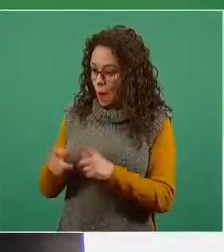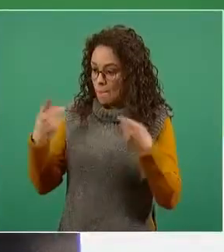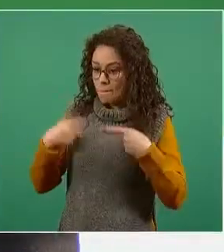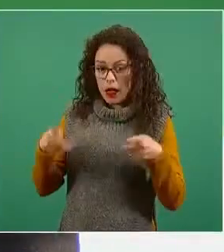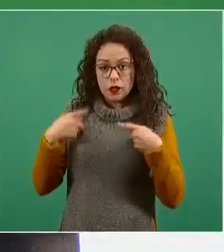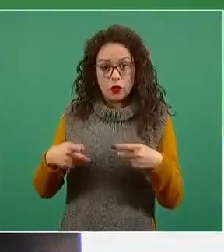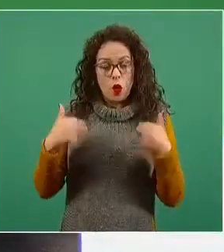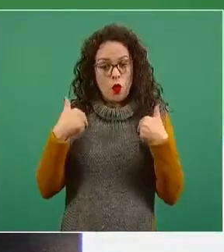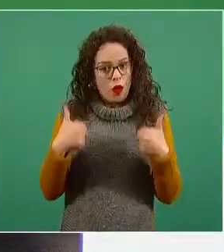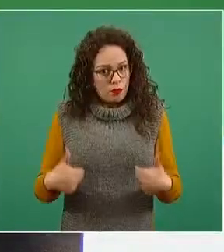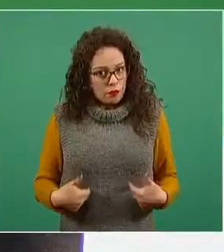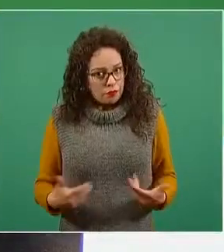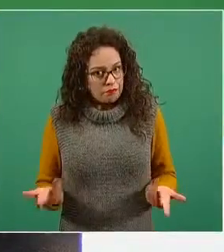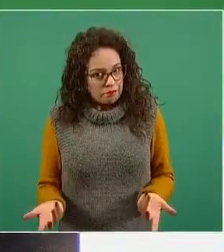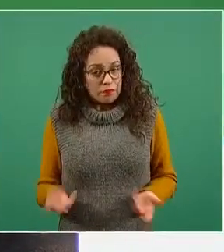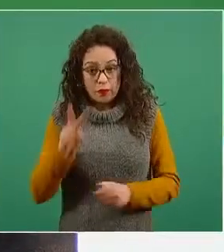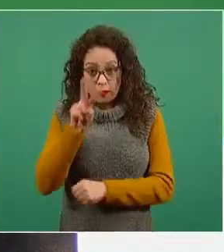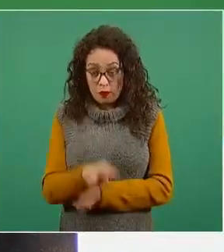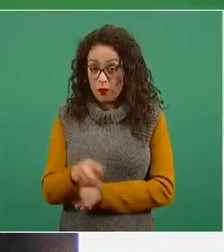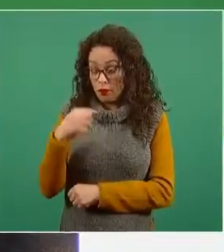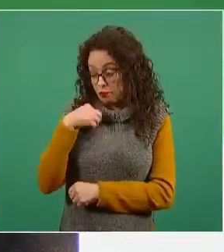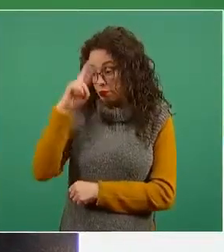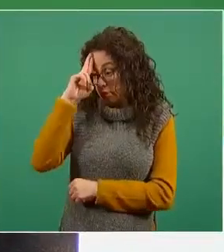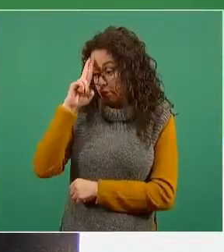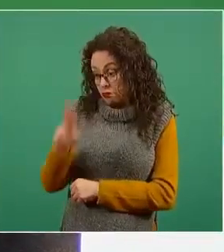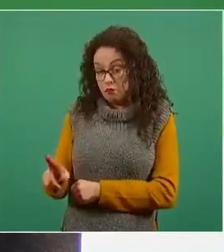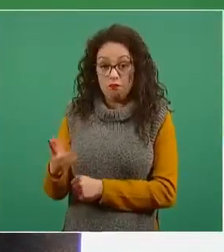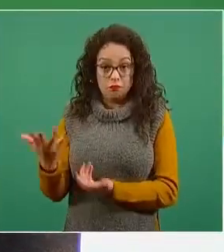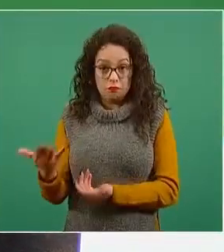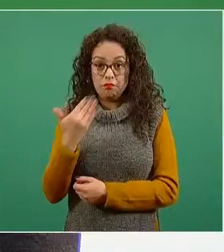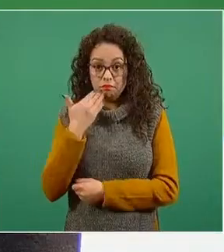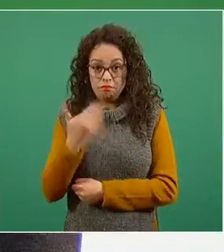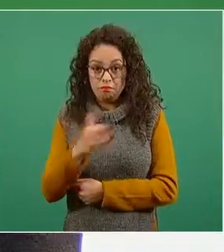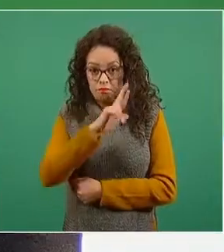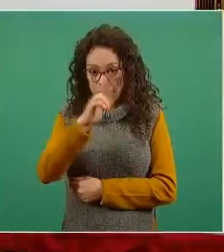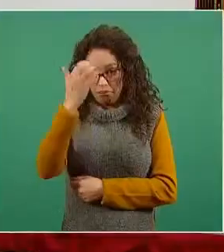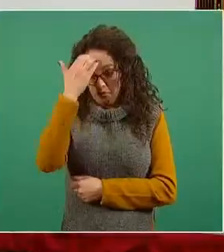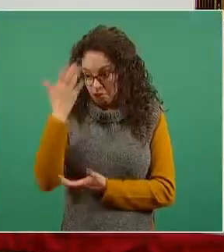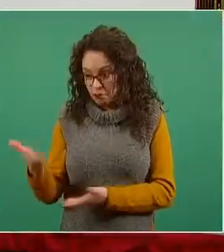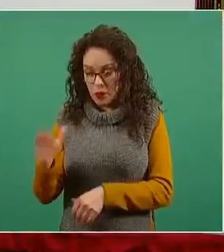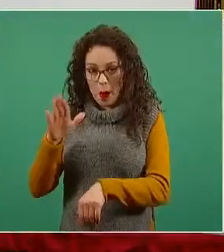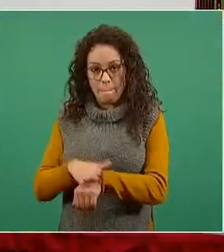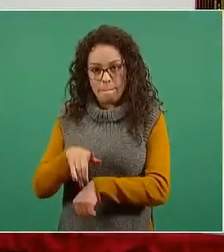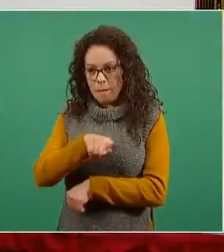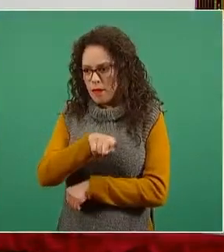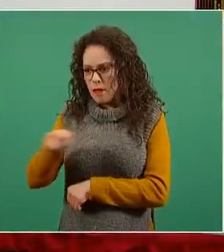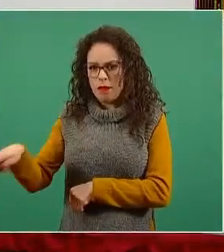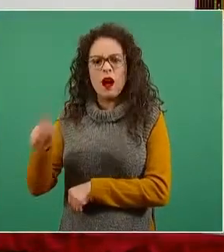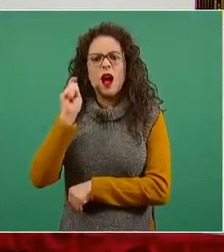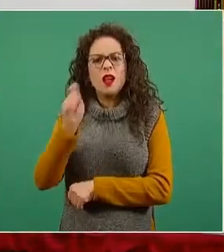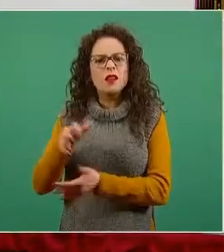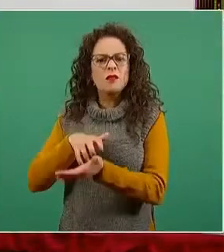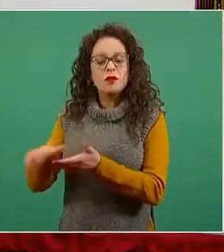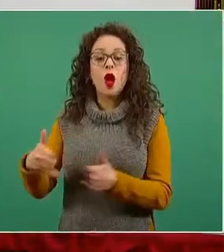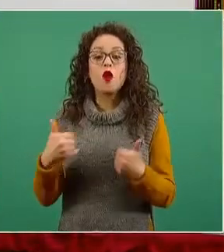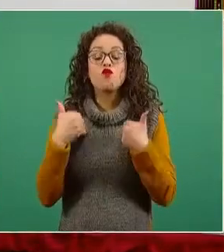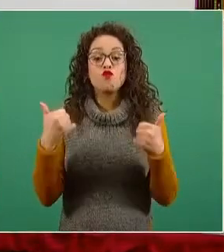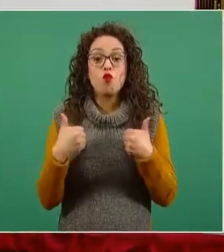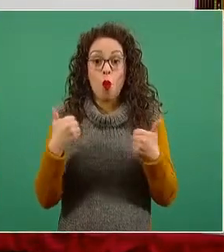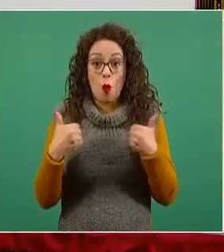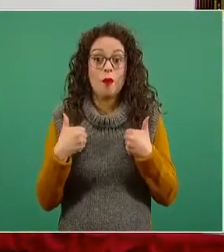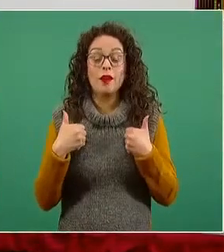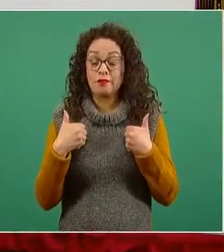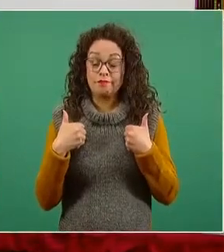La verdad que le tenemos un gran respeto y reconocimiento. En su mayoría son personas jóvenes, sumamente